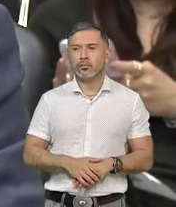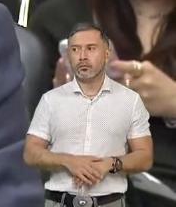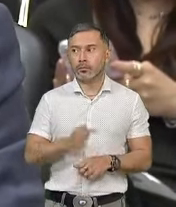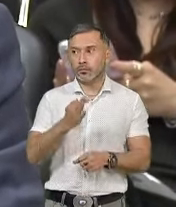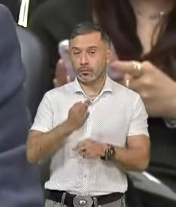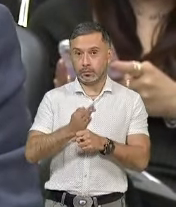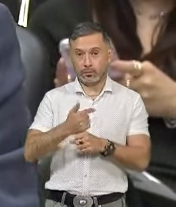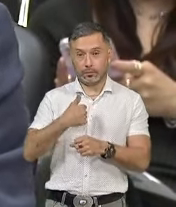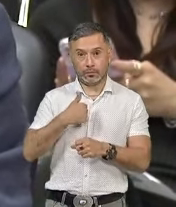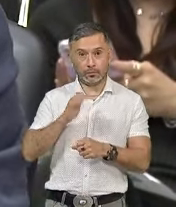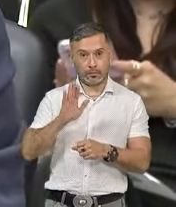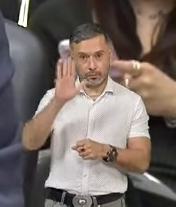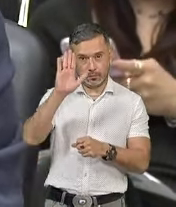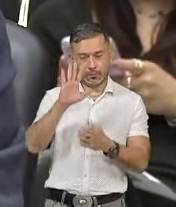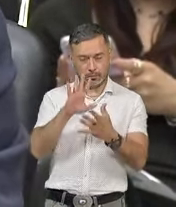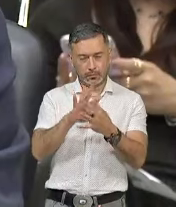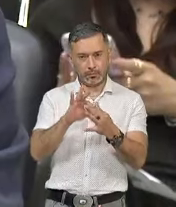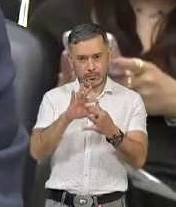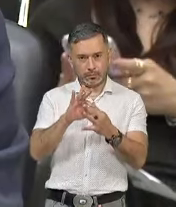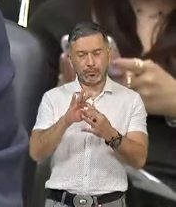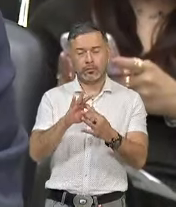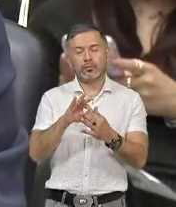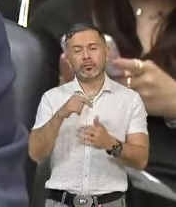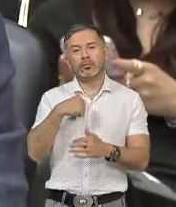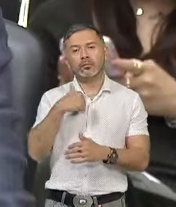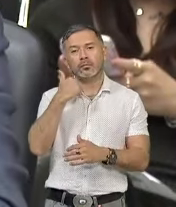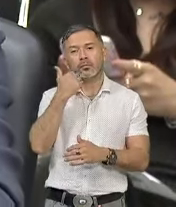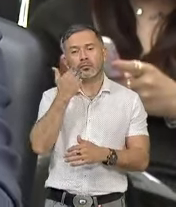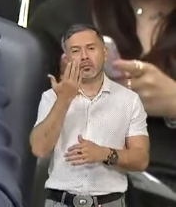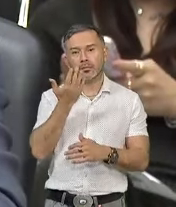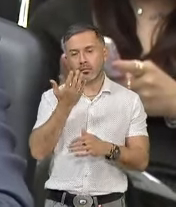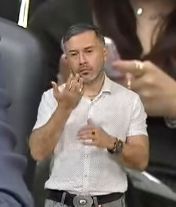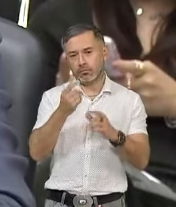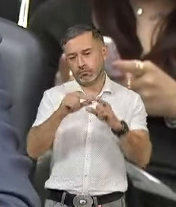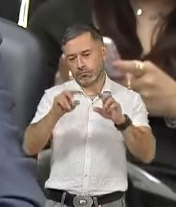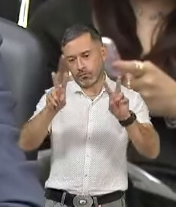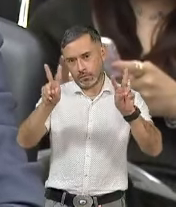intervención y quiero abrir